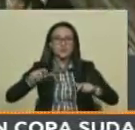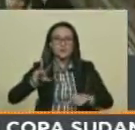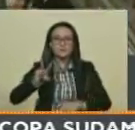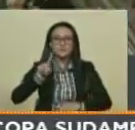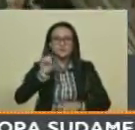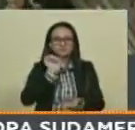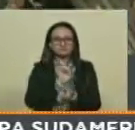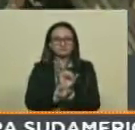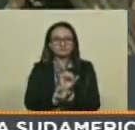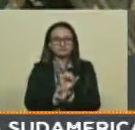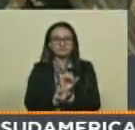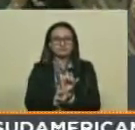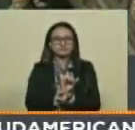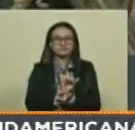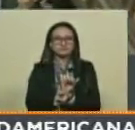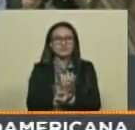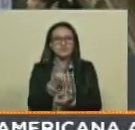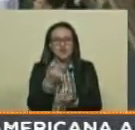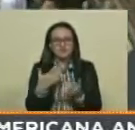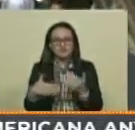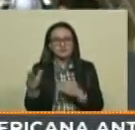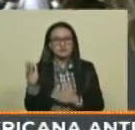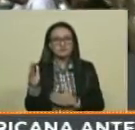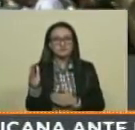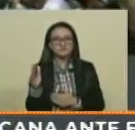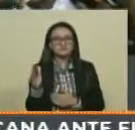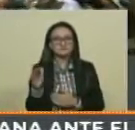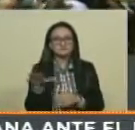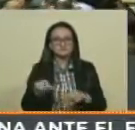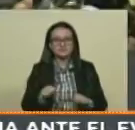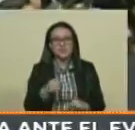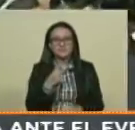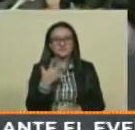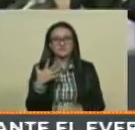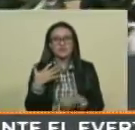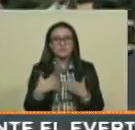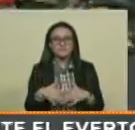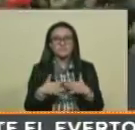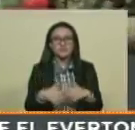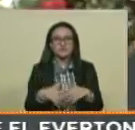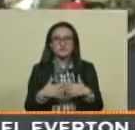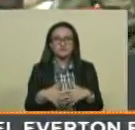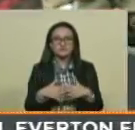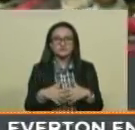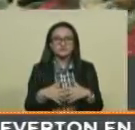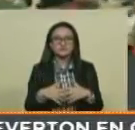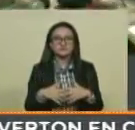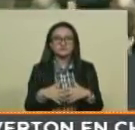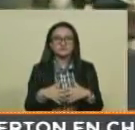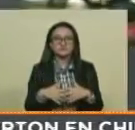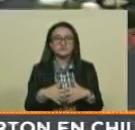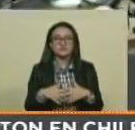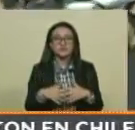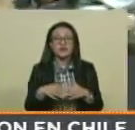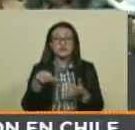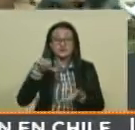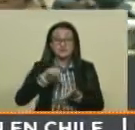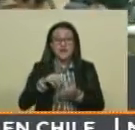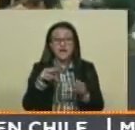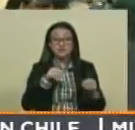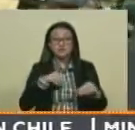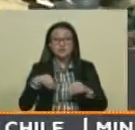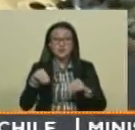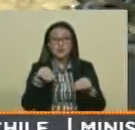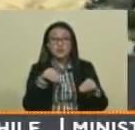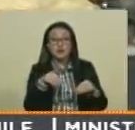de aprehensión por materializar y la ocupación de 25 empresas, entre ellas hasta centrales azucareros. Se